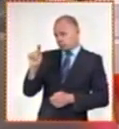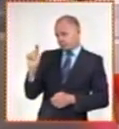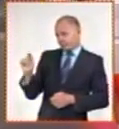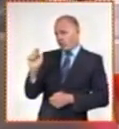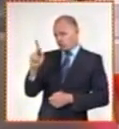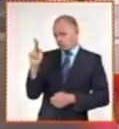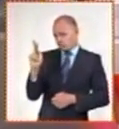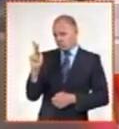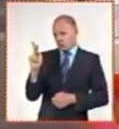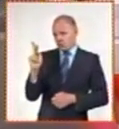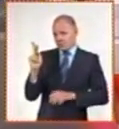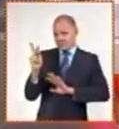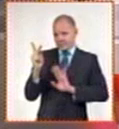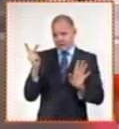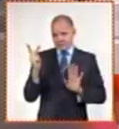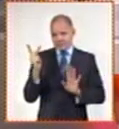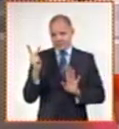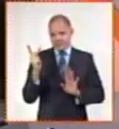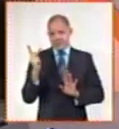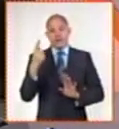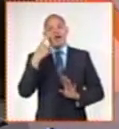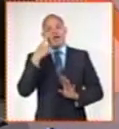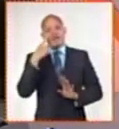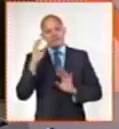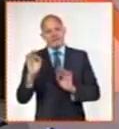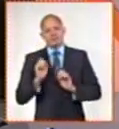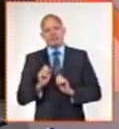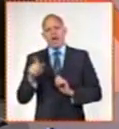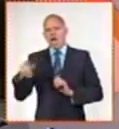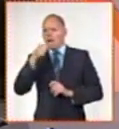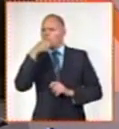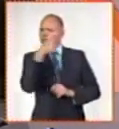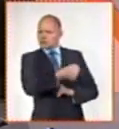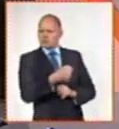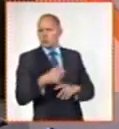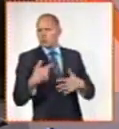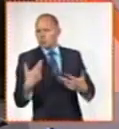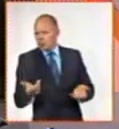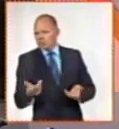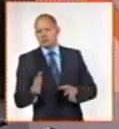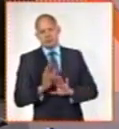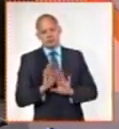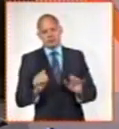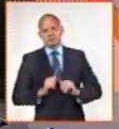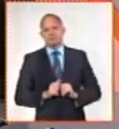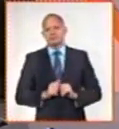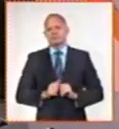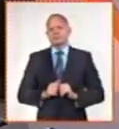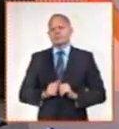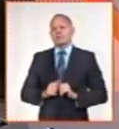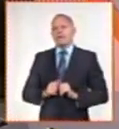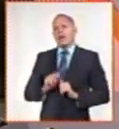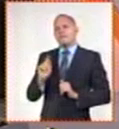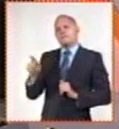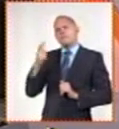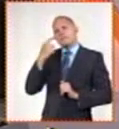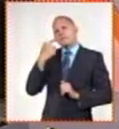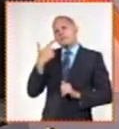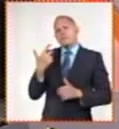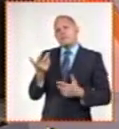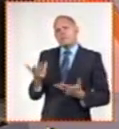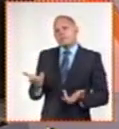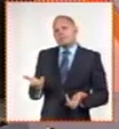también de qué se trata, cuáles son las acusaciones, pero esto ha sido como un golpe sobre la mesa, un golpe sobre el tablero